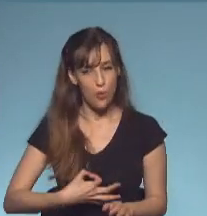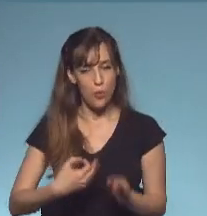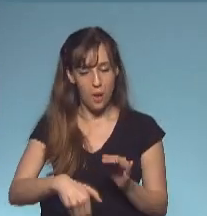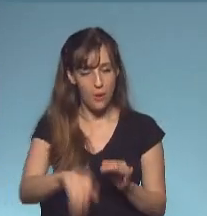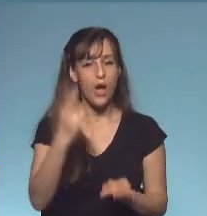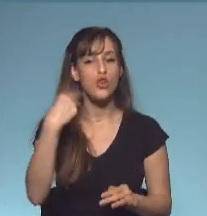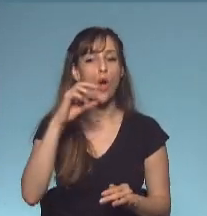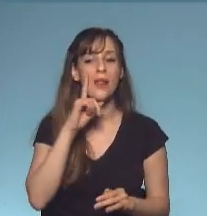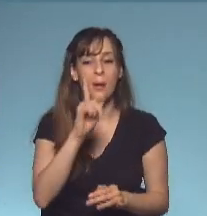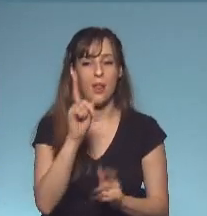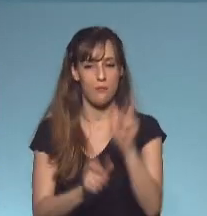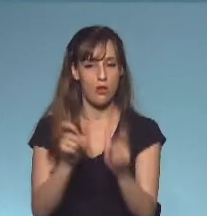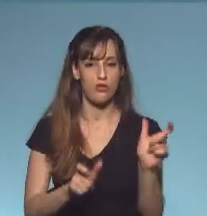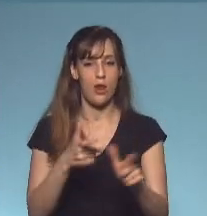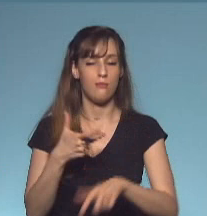personas.